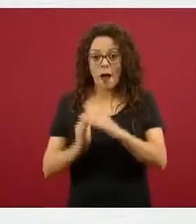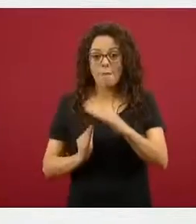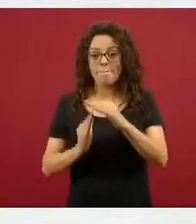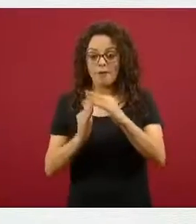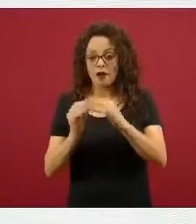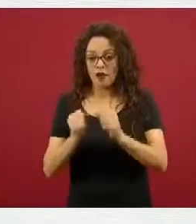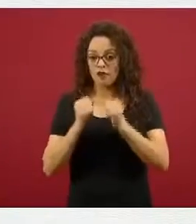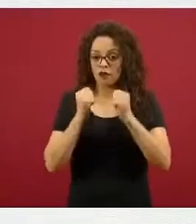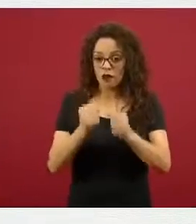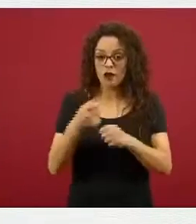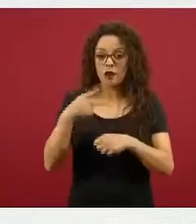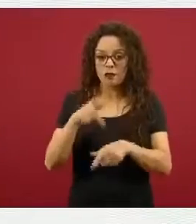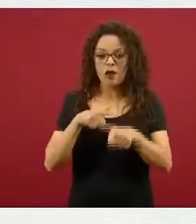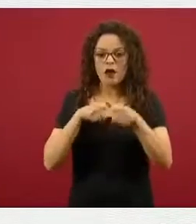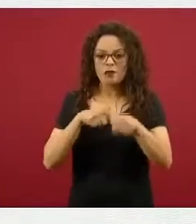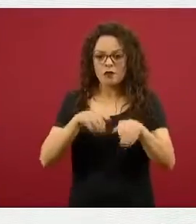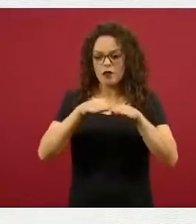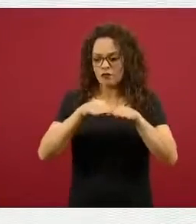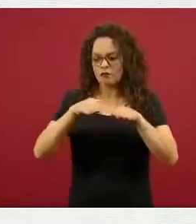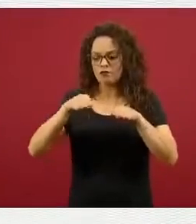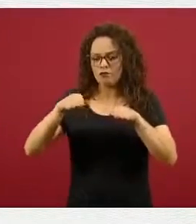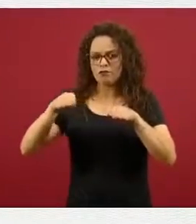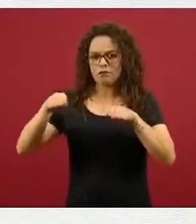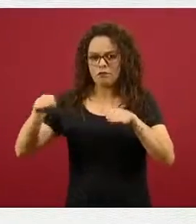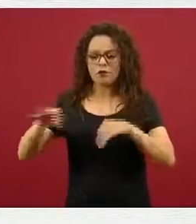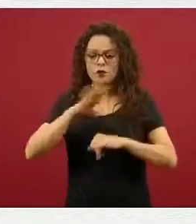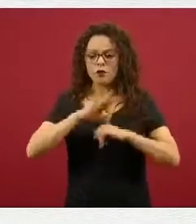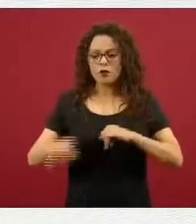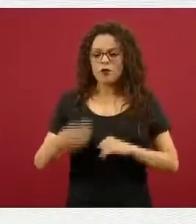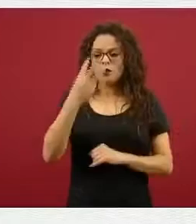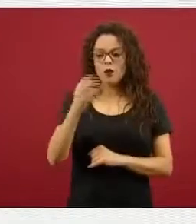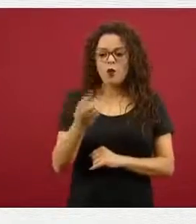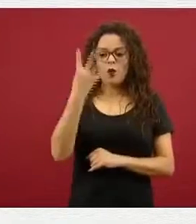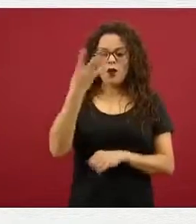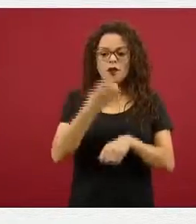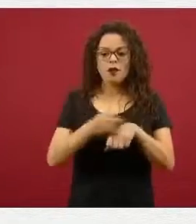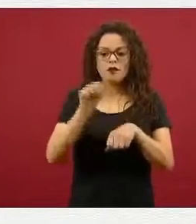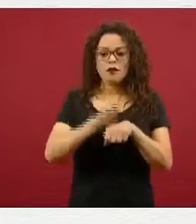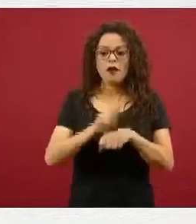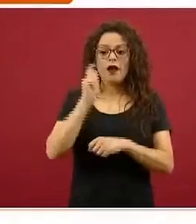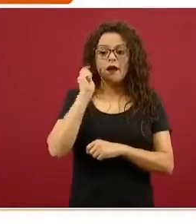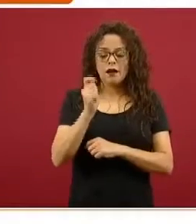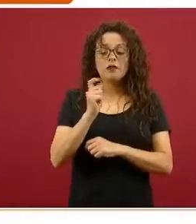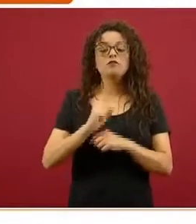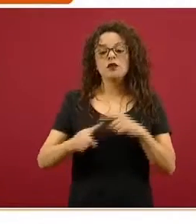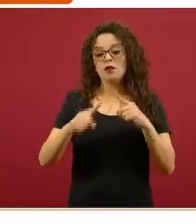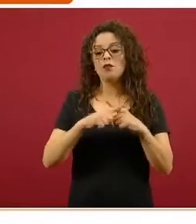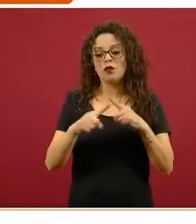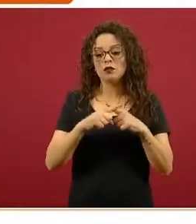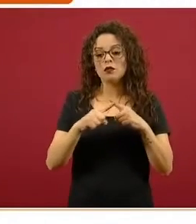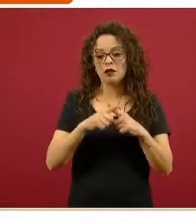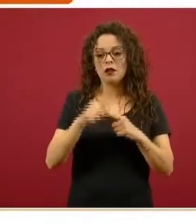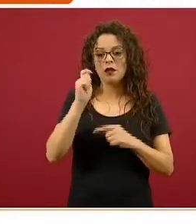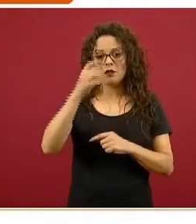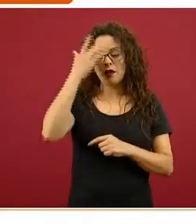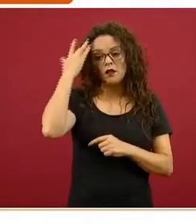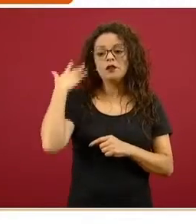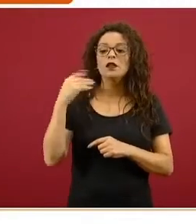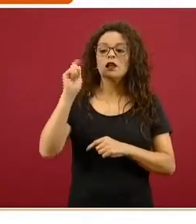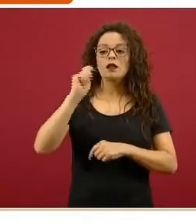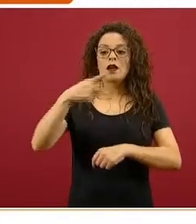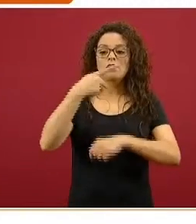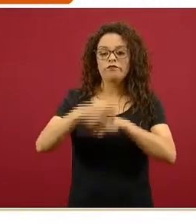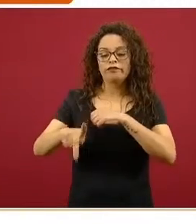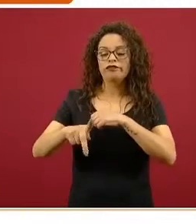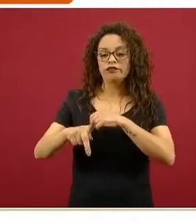descenso importante, se ha mantenido una meseta, y ya en las últimas 3-4 semanas parece una tendencia positiva, también con un riesgo alto de que